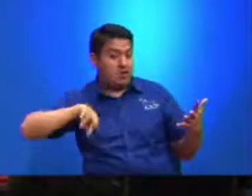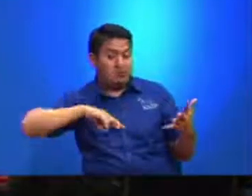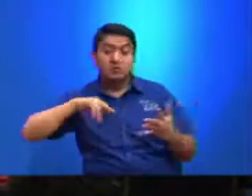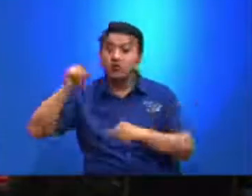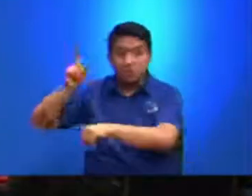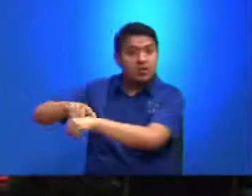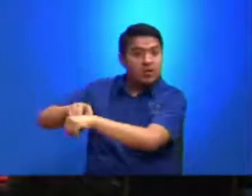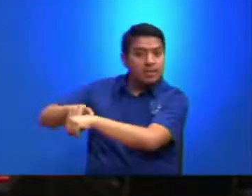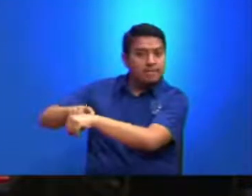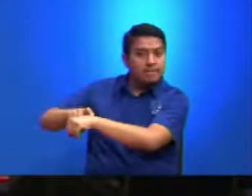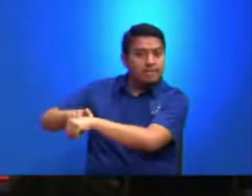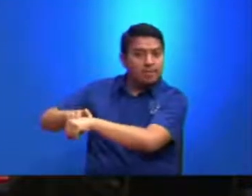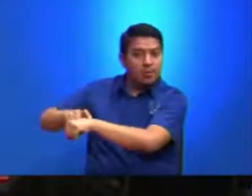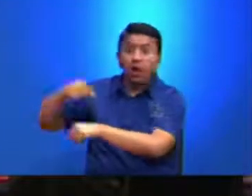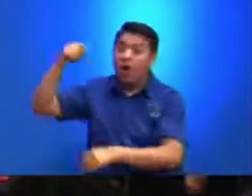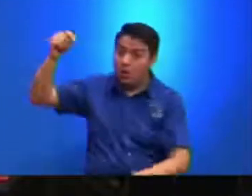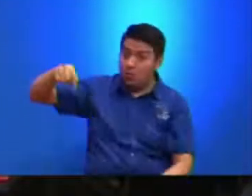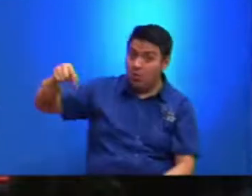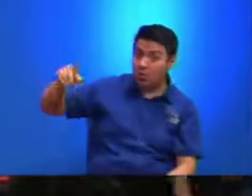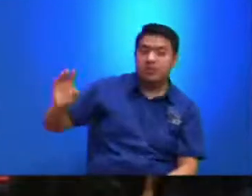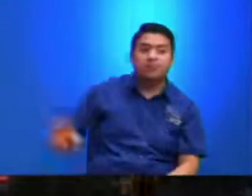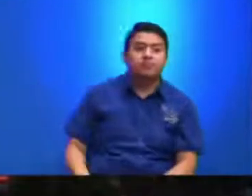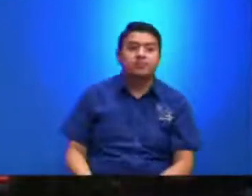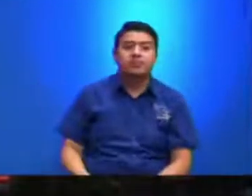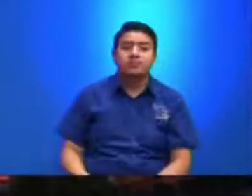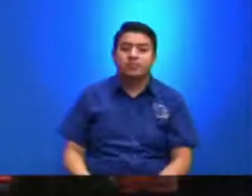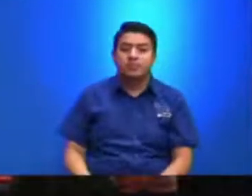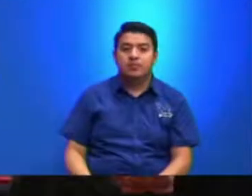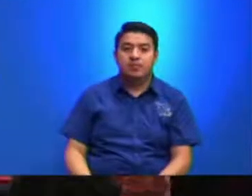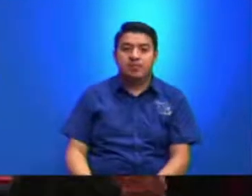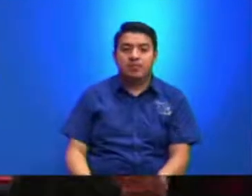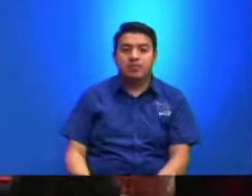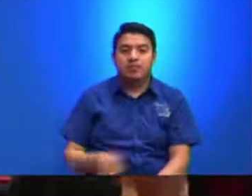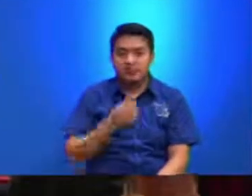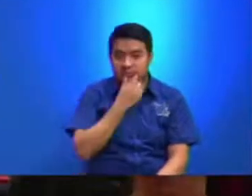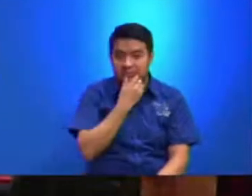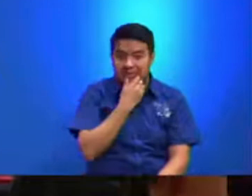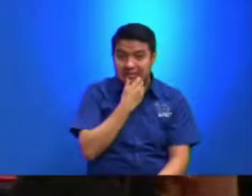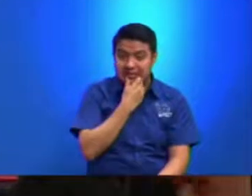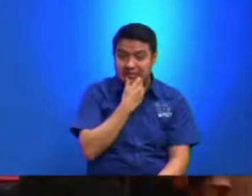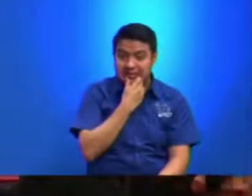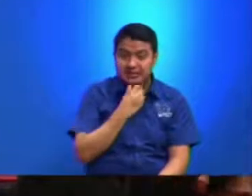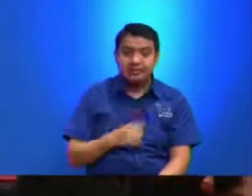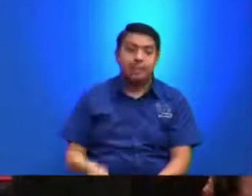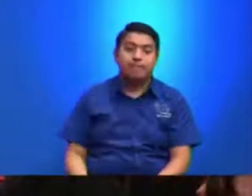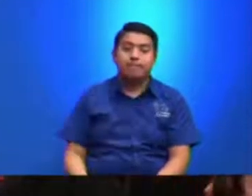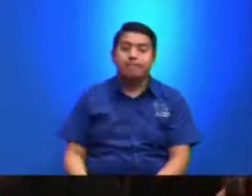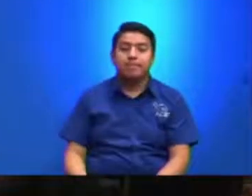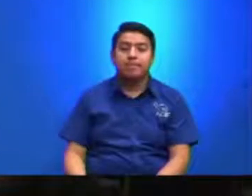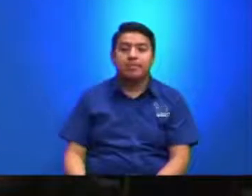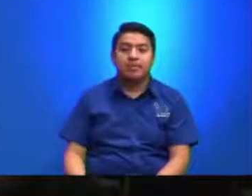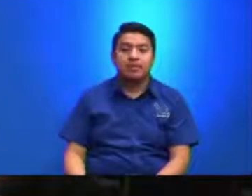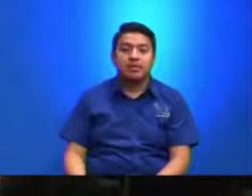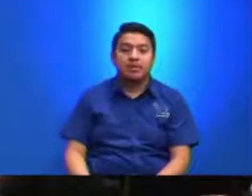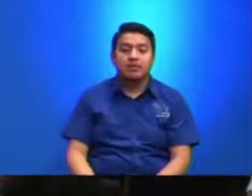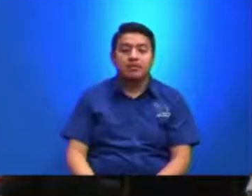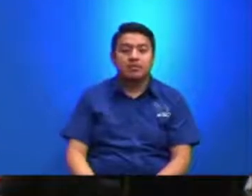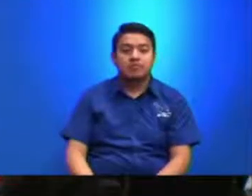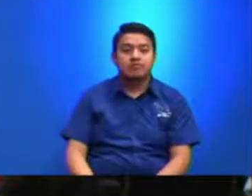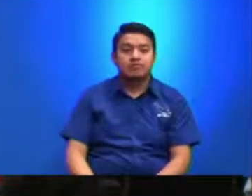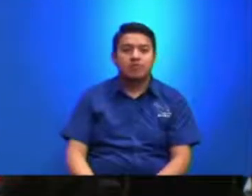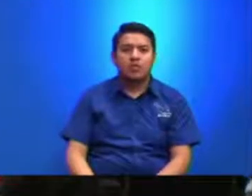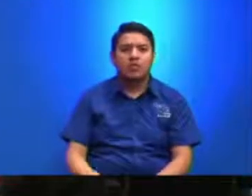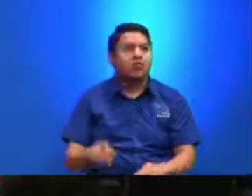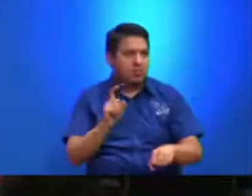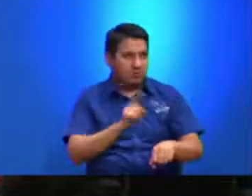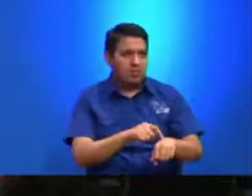aquellas plagas, hubo algunas que no dañaron al pueblo del Señor porque ellos estaban en la tierra de Gosén. En algún momento vamos a